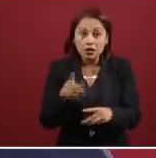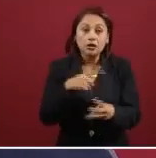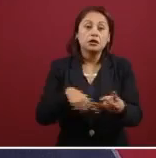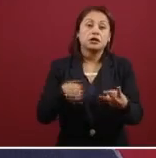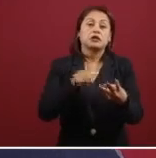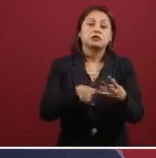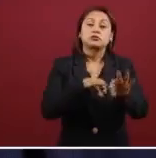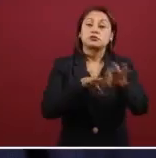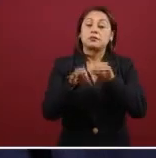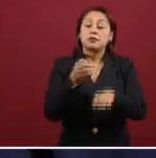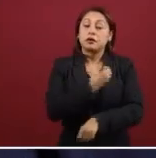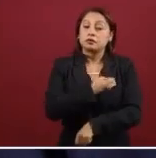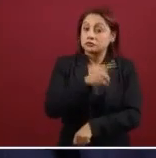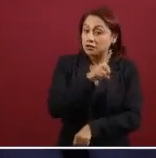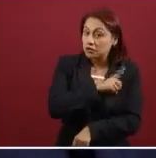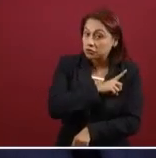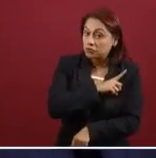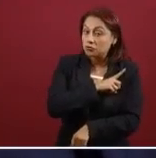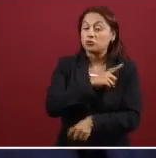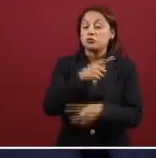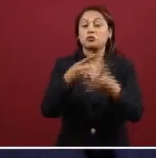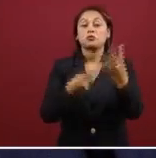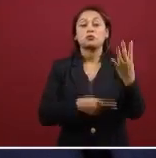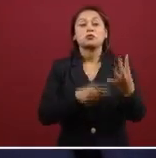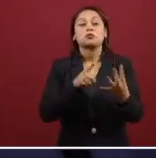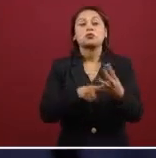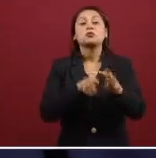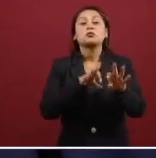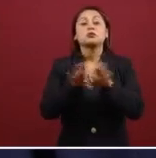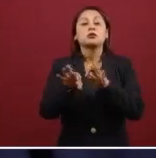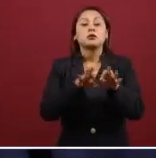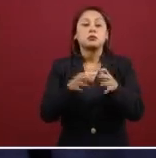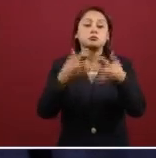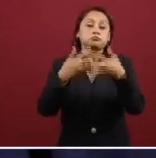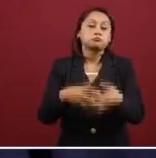salud, los trabajadores petroleros,